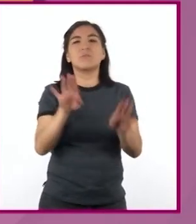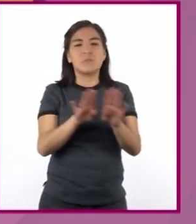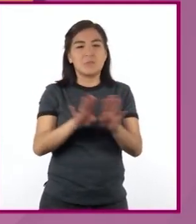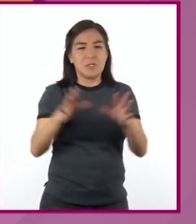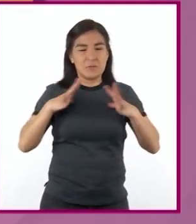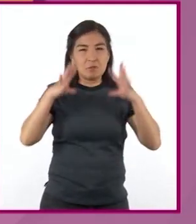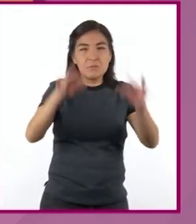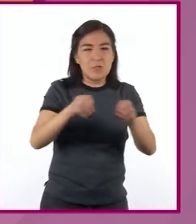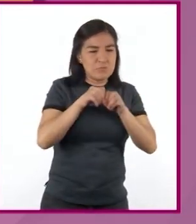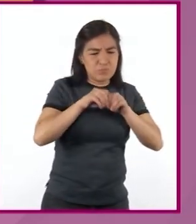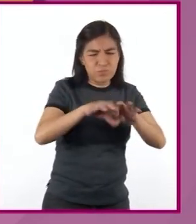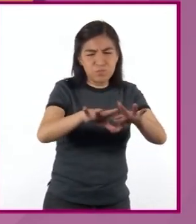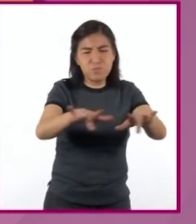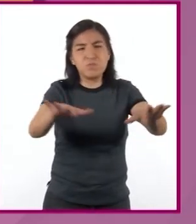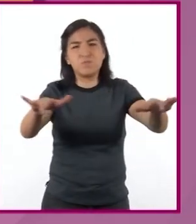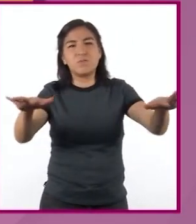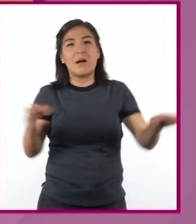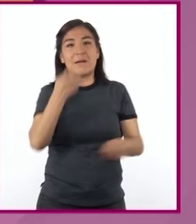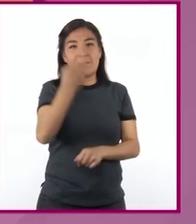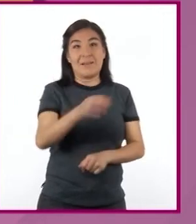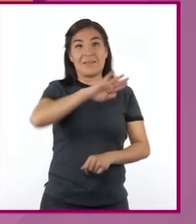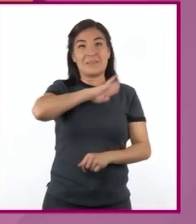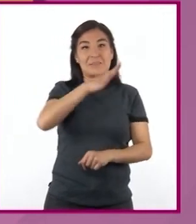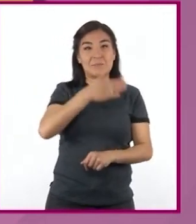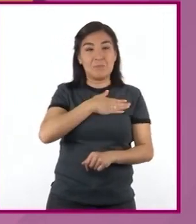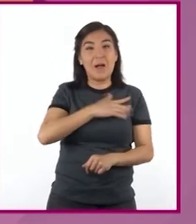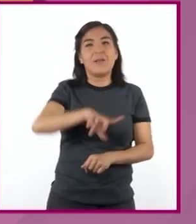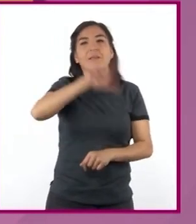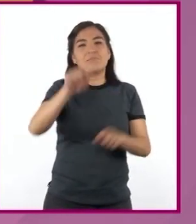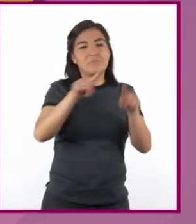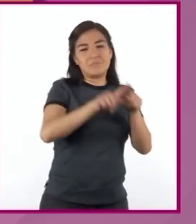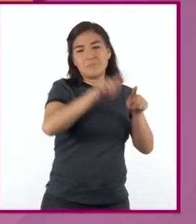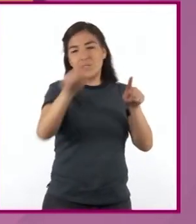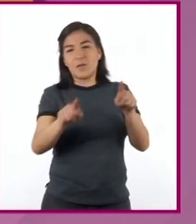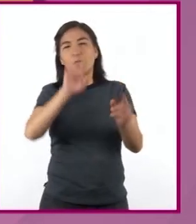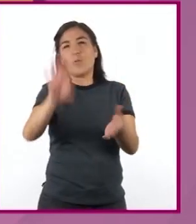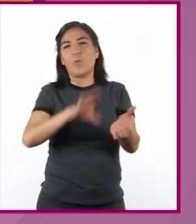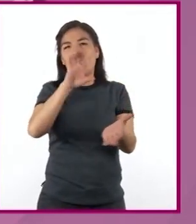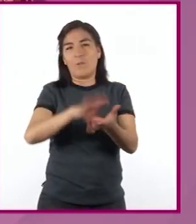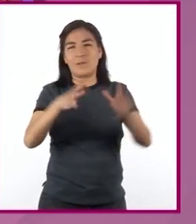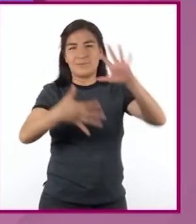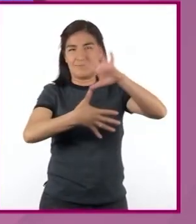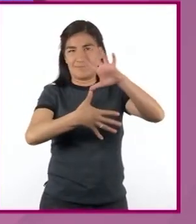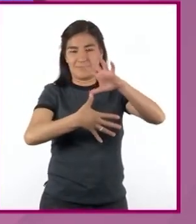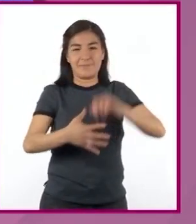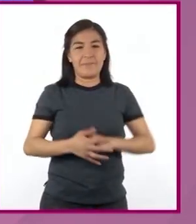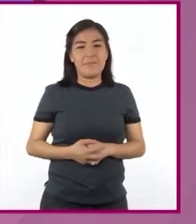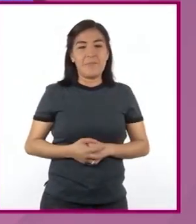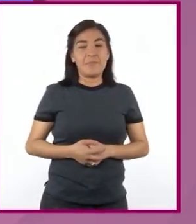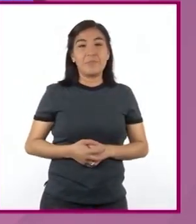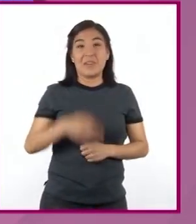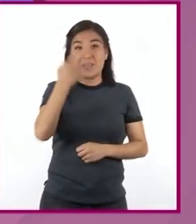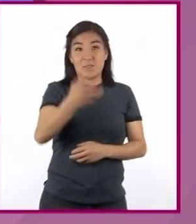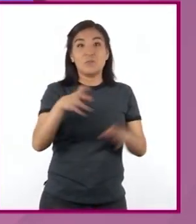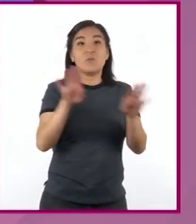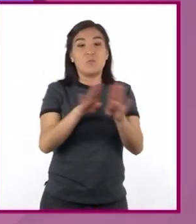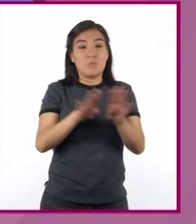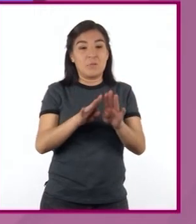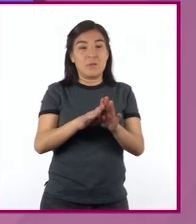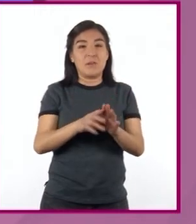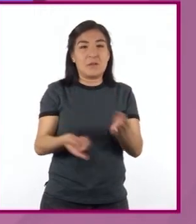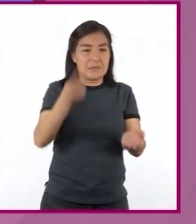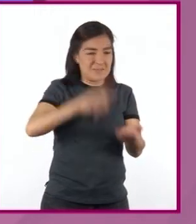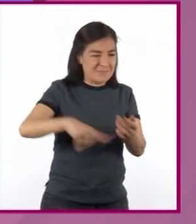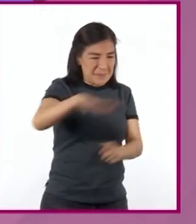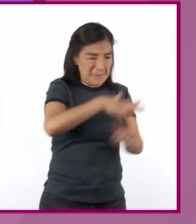Ilustración se difundieron poco a poco en España y en sus colonias americanas. En un contexto donde los americanos buscaban